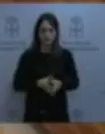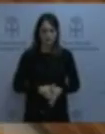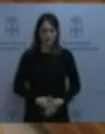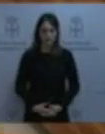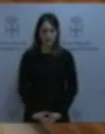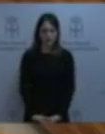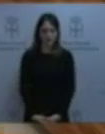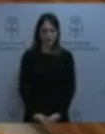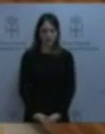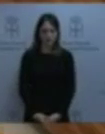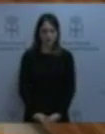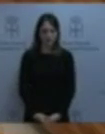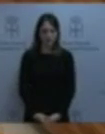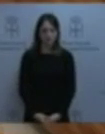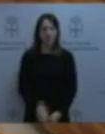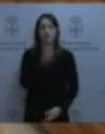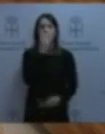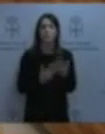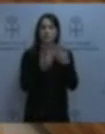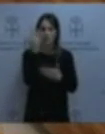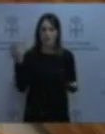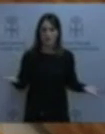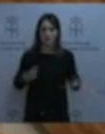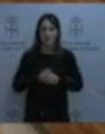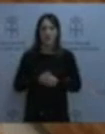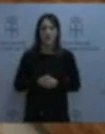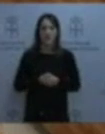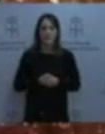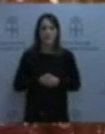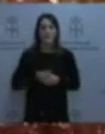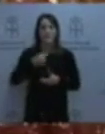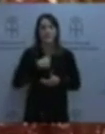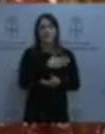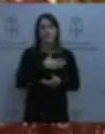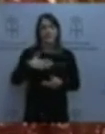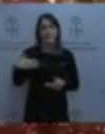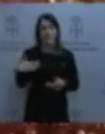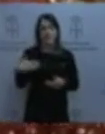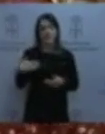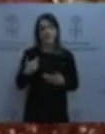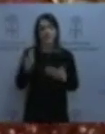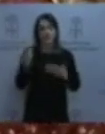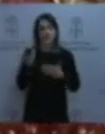Gracias. Buenos días. Le quería enseñar esta foto.